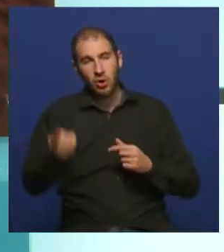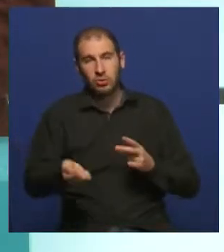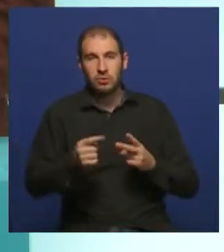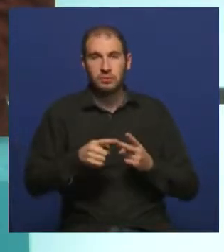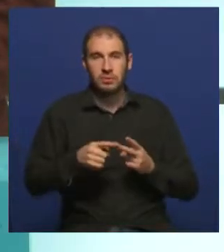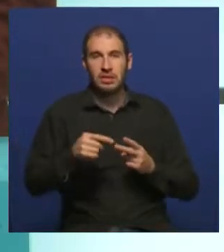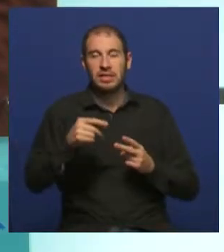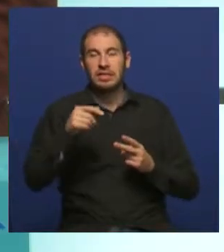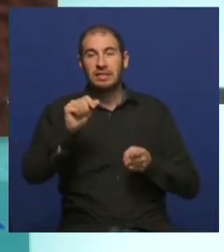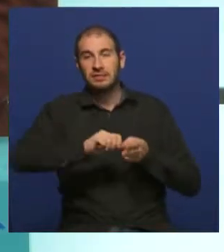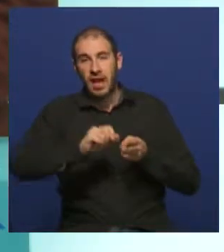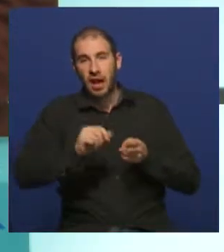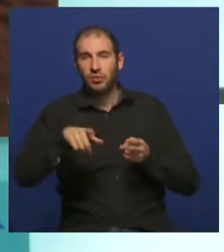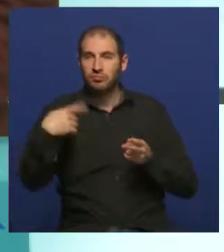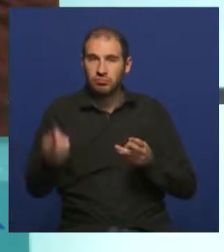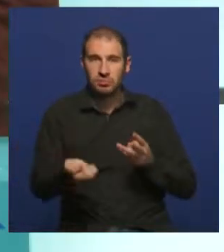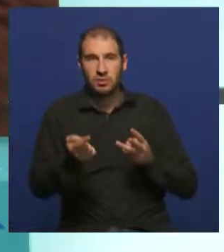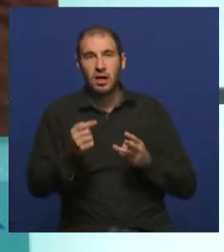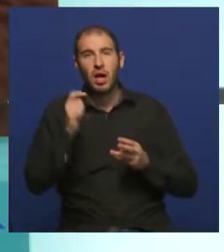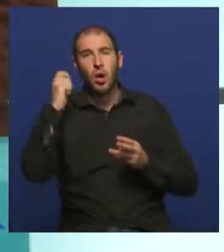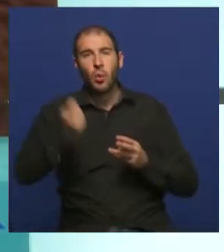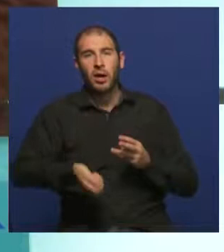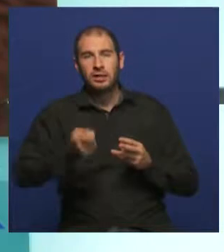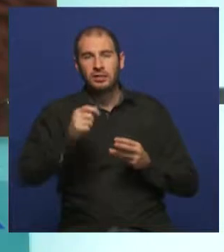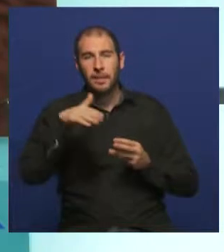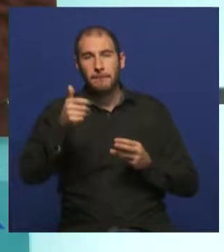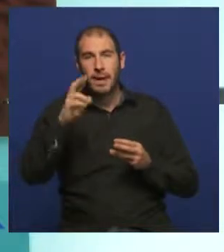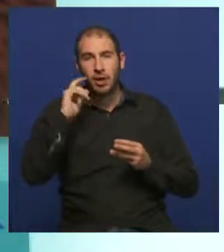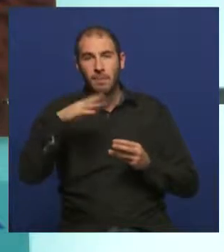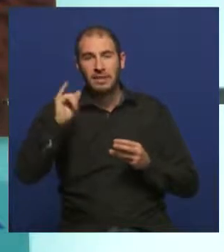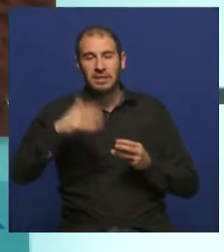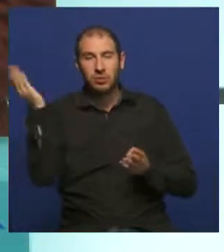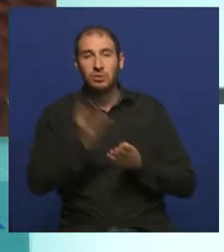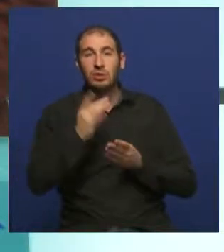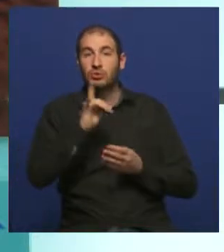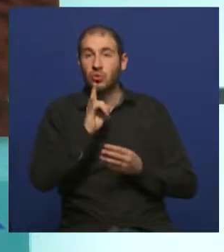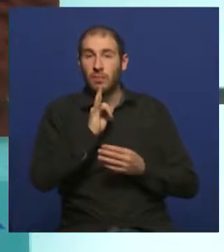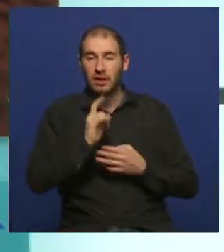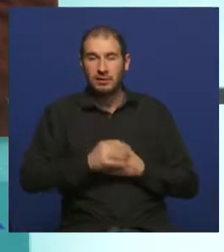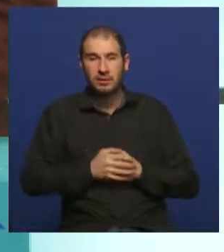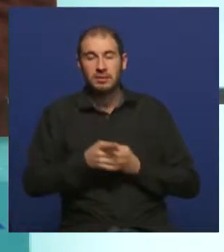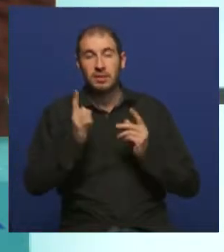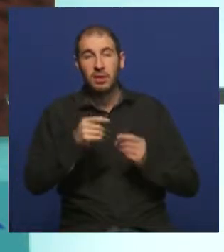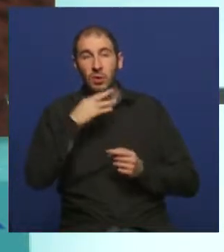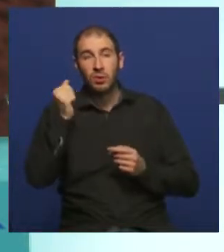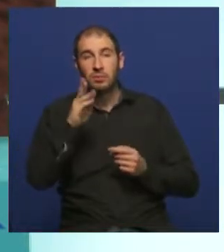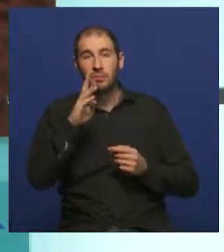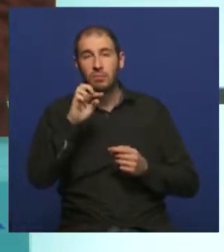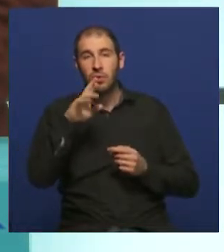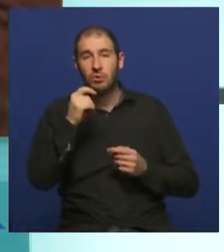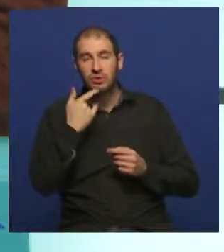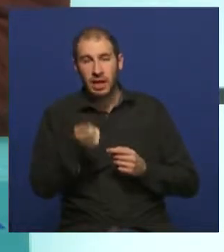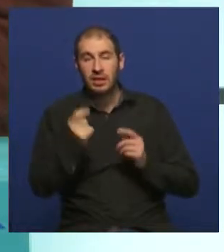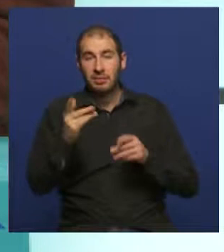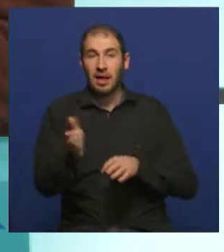magistrados en Santiago del Estero, tenemos al juez Manlio Martínez condenado en Tucumán, tenemos al juez Brusa condenado